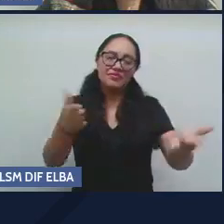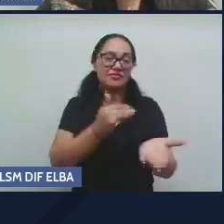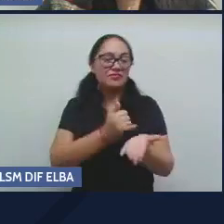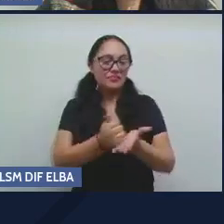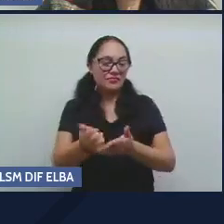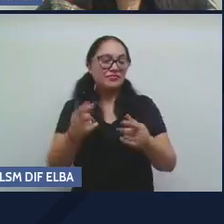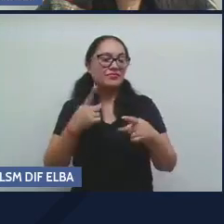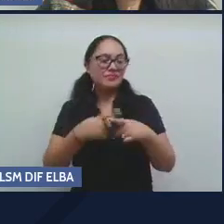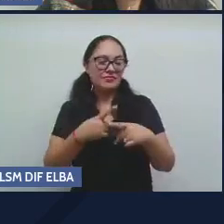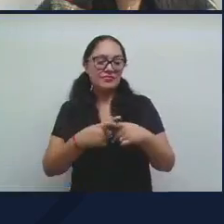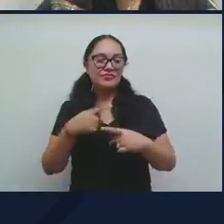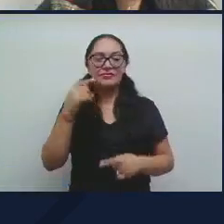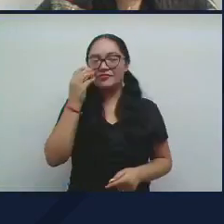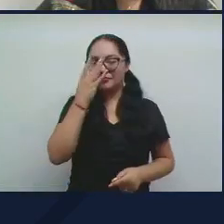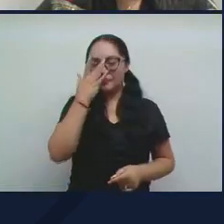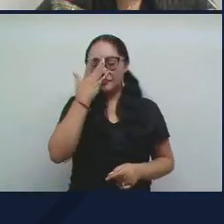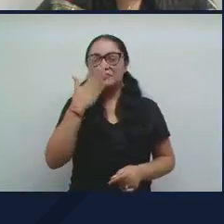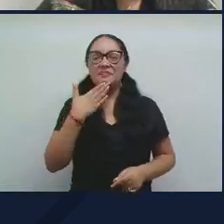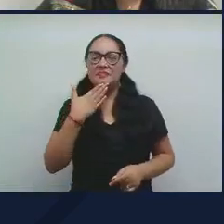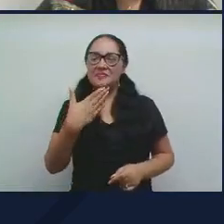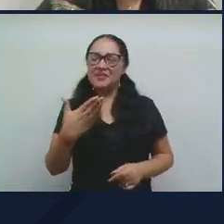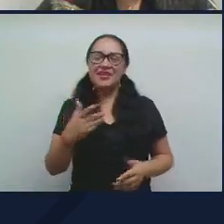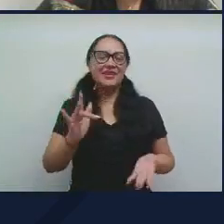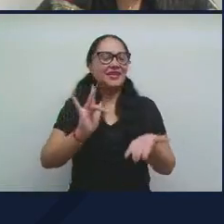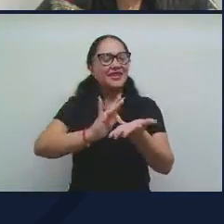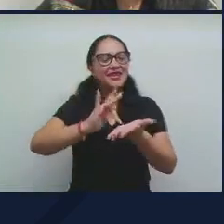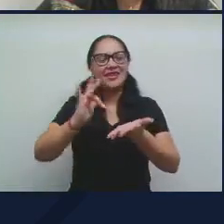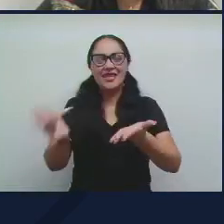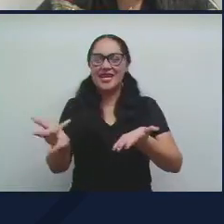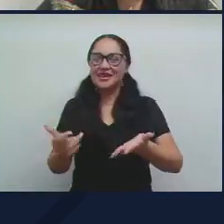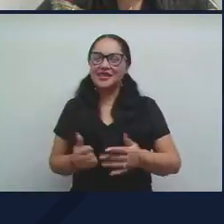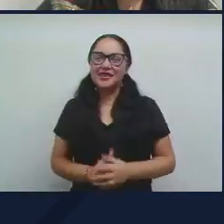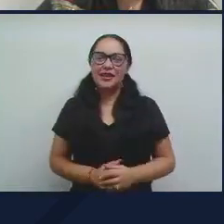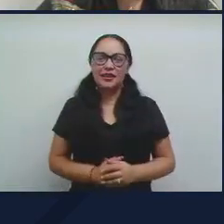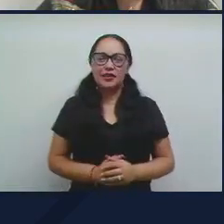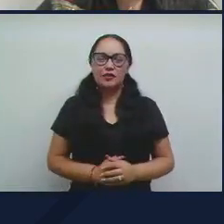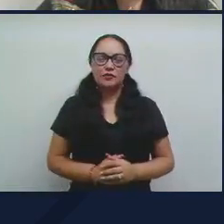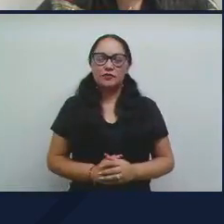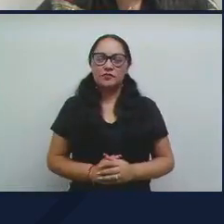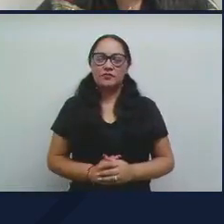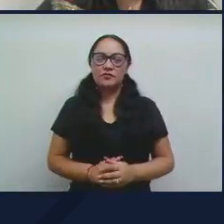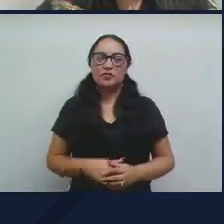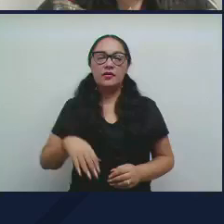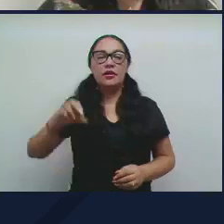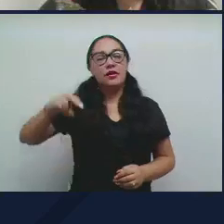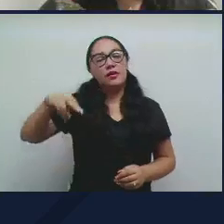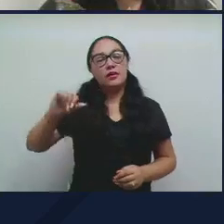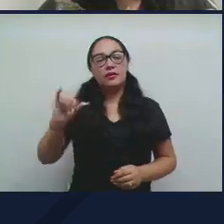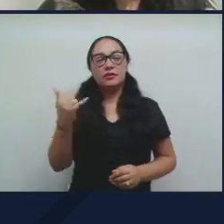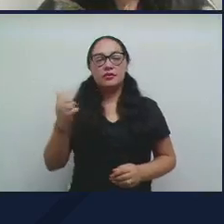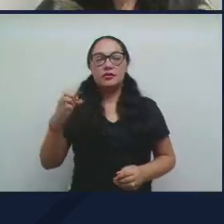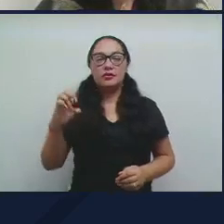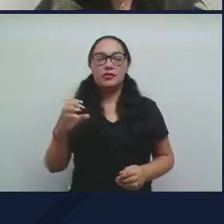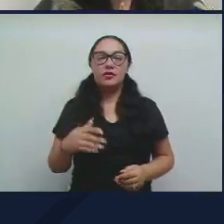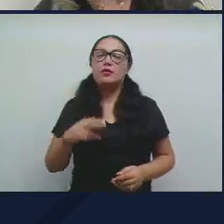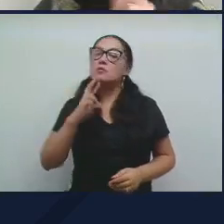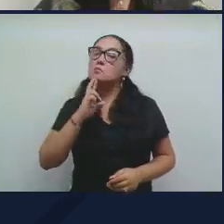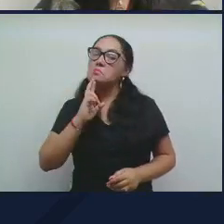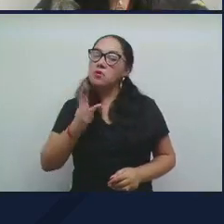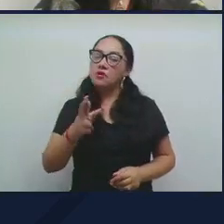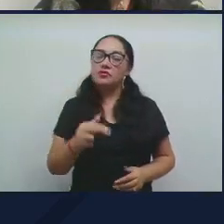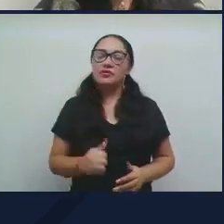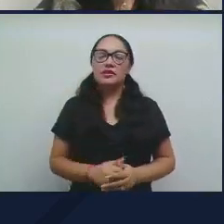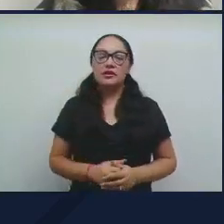Muy bien, pues muchísimas gracias. Nancy, bueno, pues aquí la respuesta, ¿no? El cónsul, información